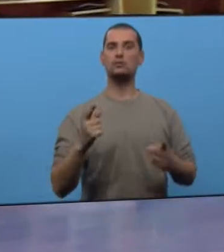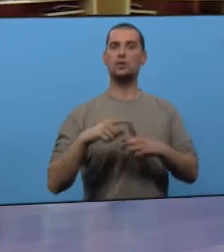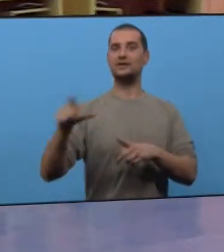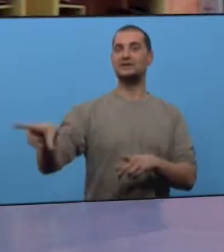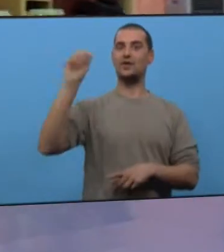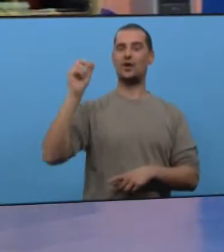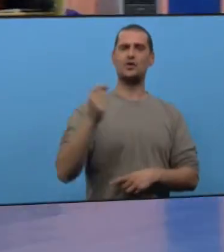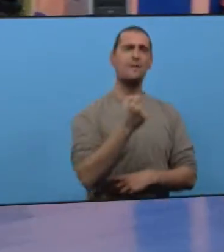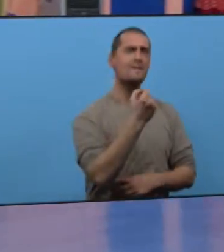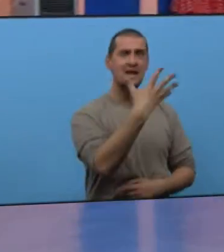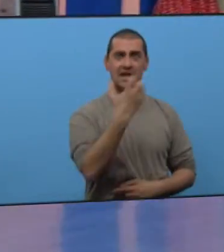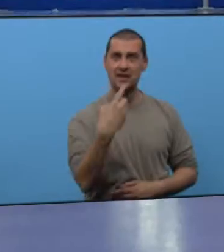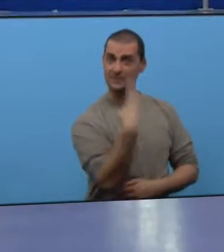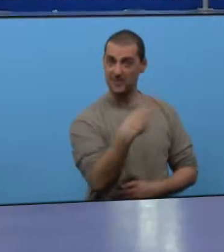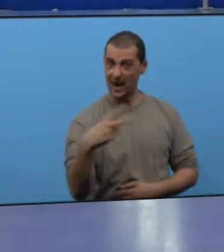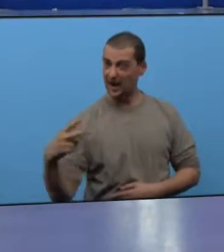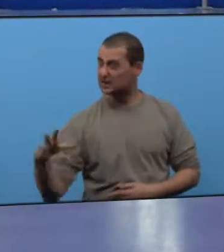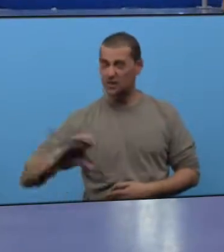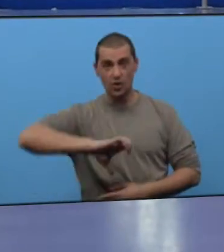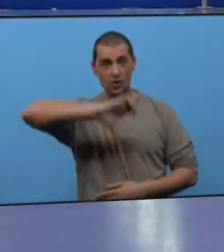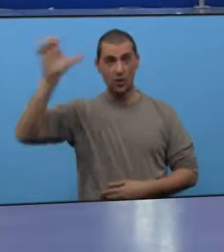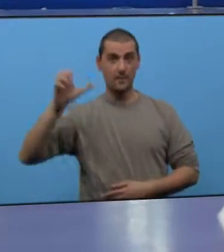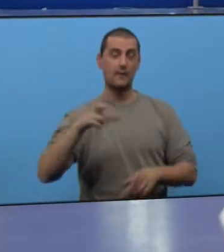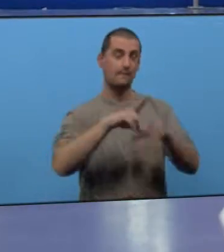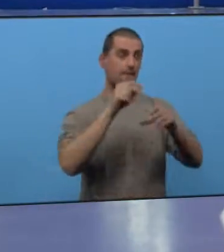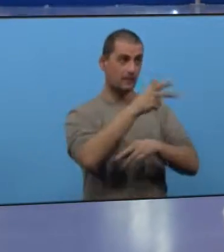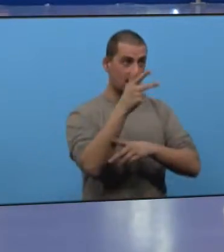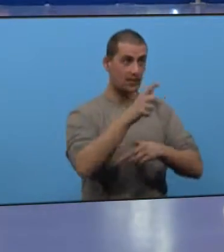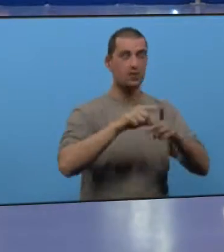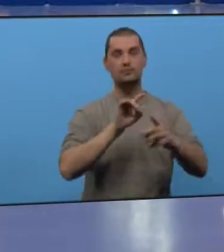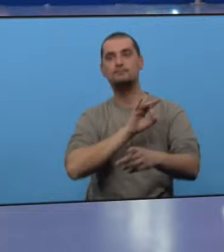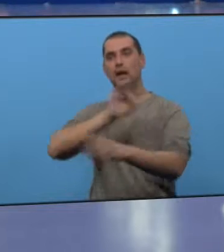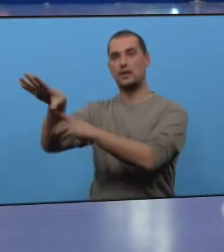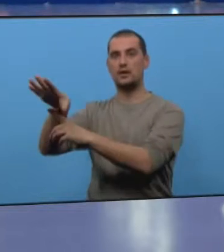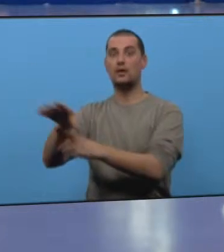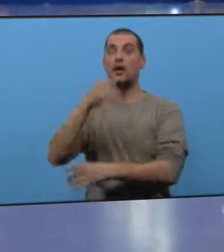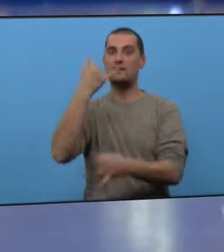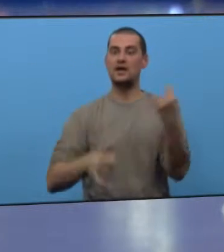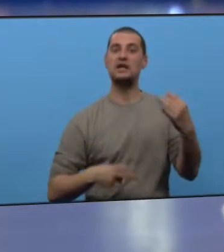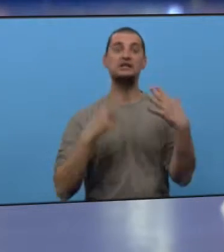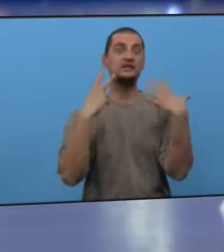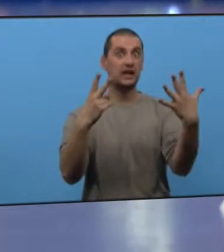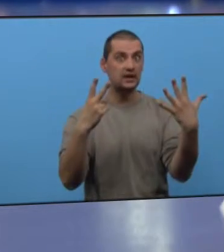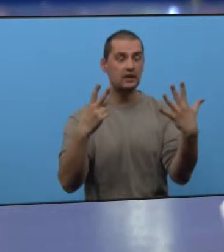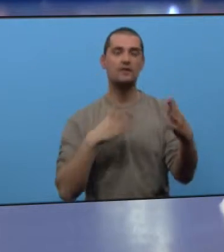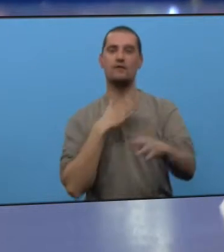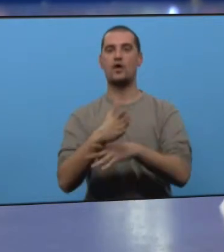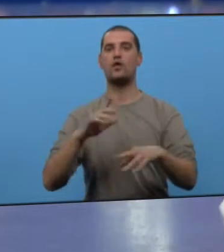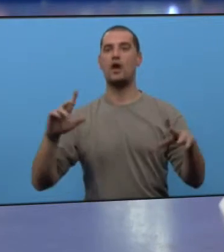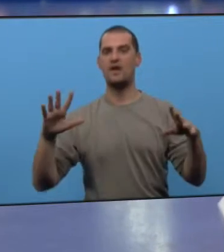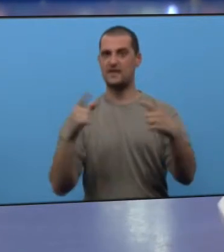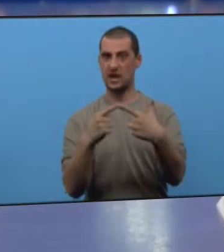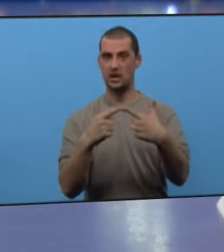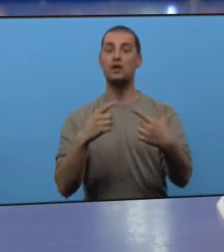Europa que enviaron grabacións dos seus bailes á organización. Delas, soamente 7 chegaron á final na que estes